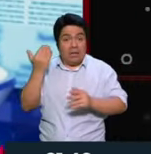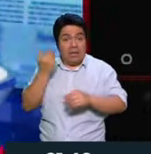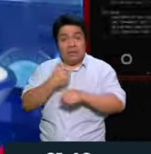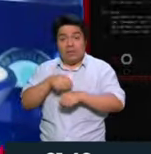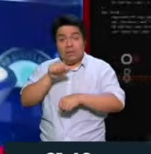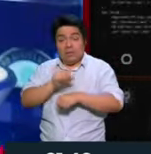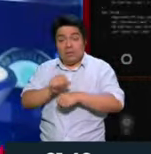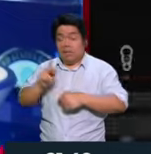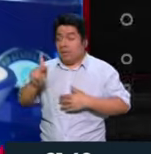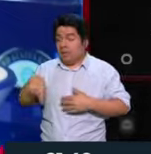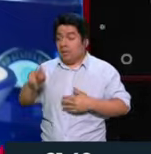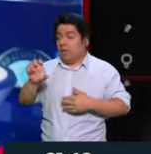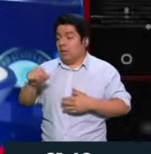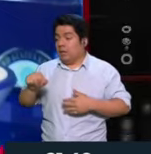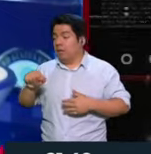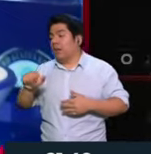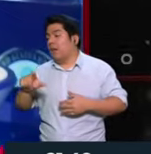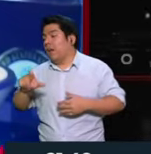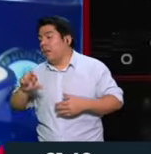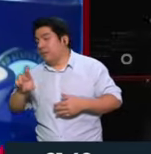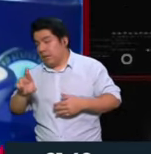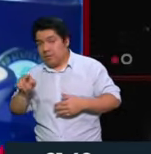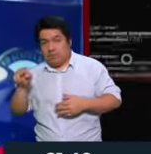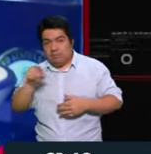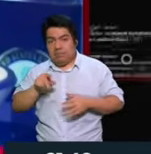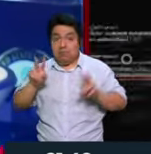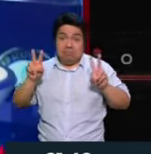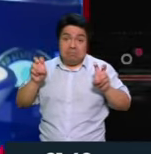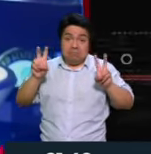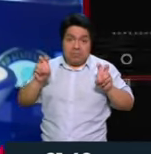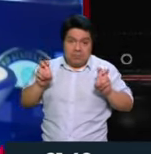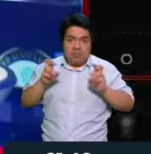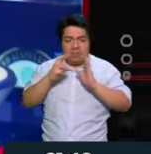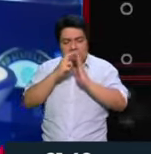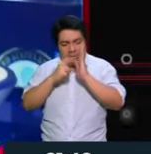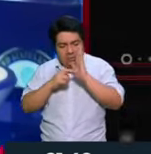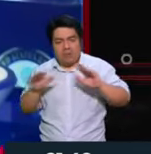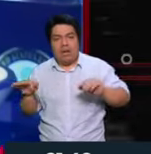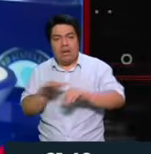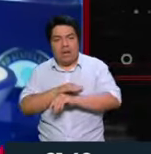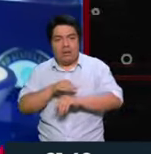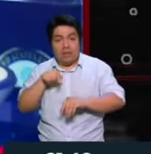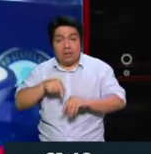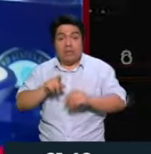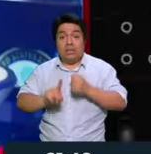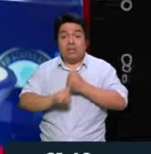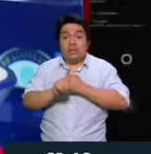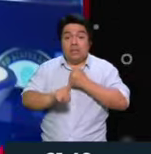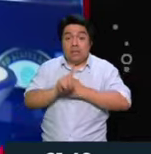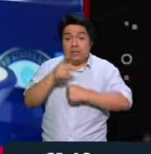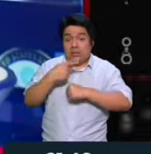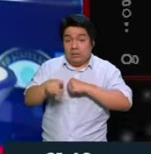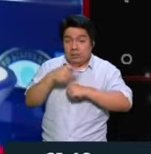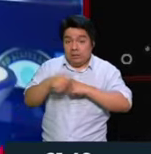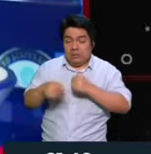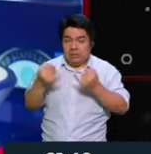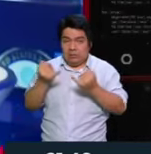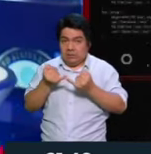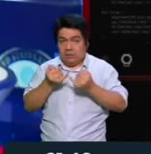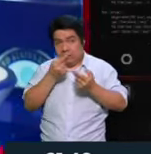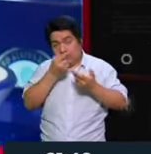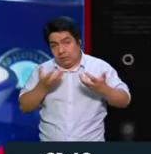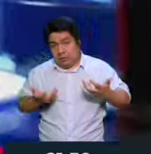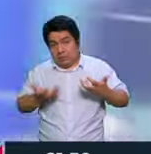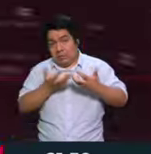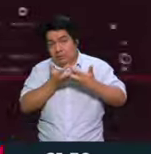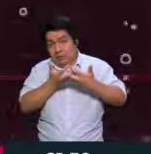hizo el embajador Ken Salazar de que la reforma supone un riesgo importante para la democracia y una amenaza para la relación comercial con